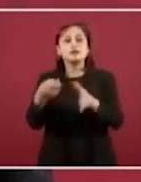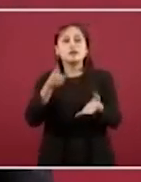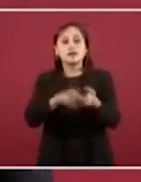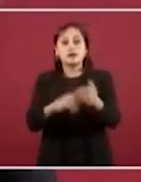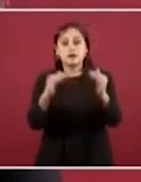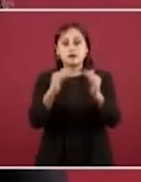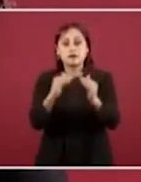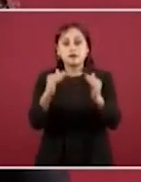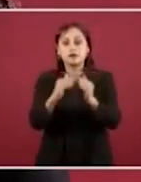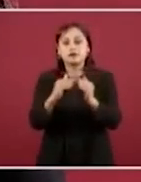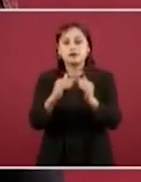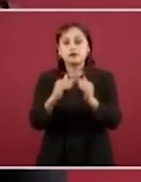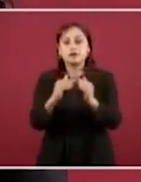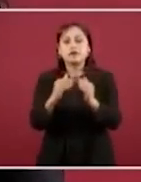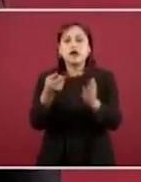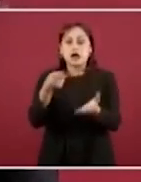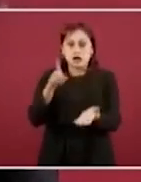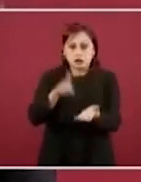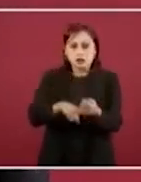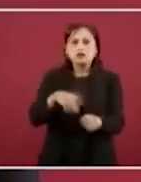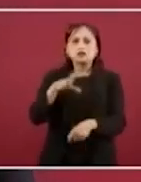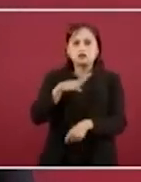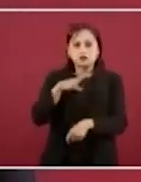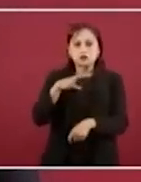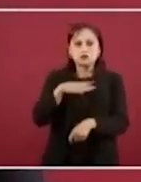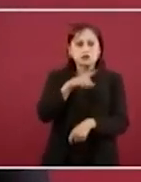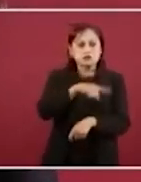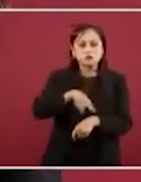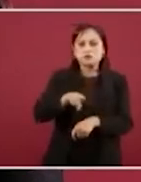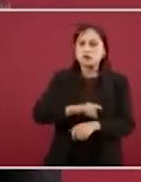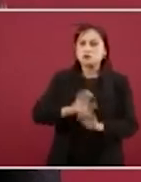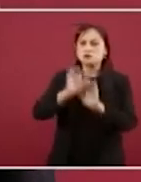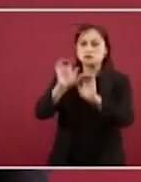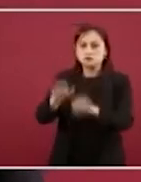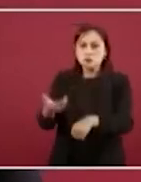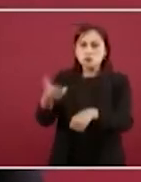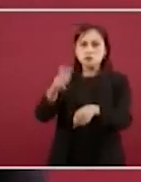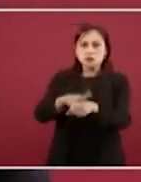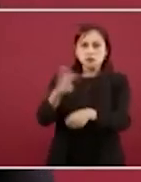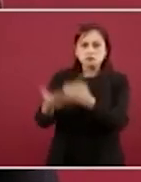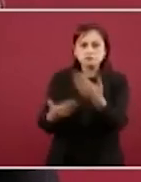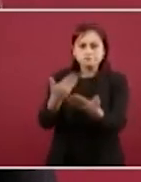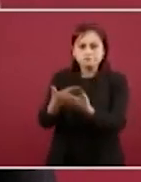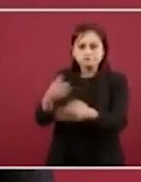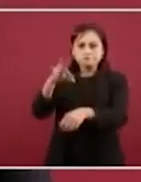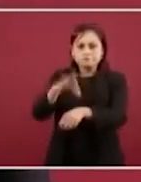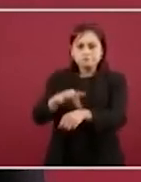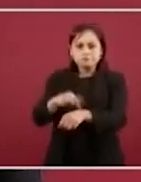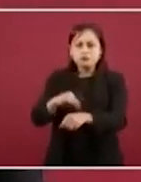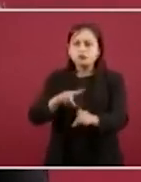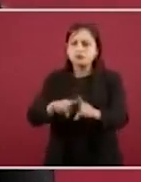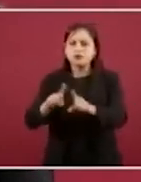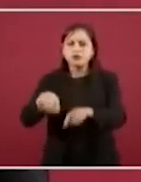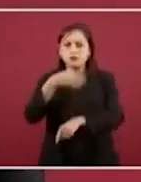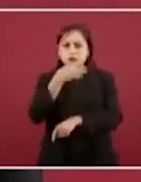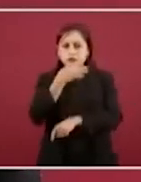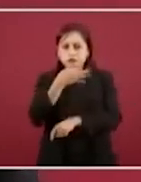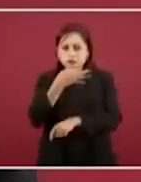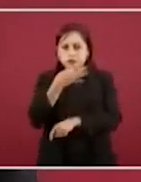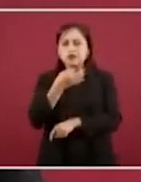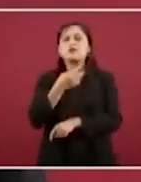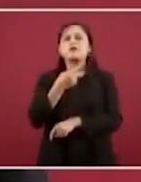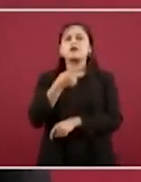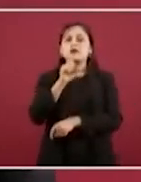del hogar. Incluye acceso a servicio médico hospitalario, medicamentos, atención